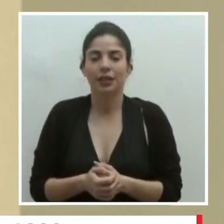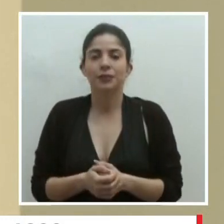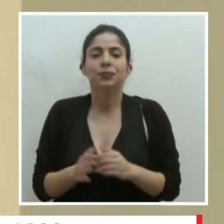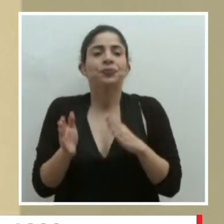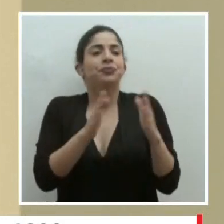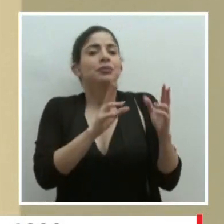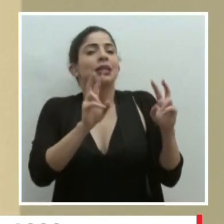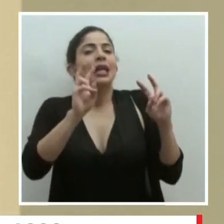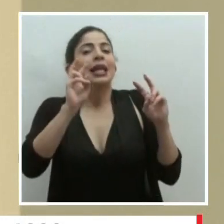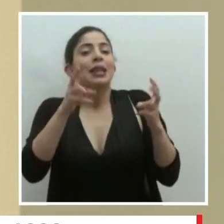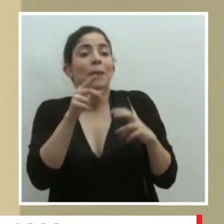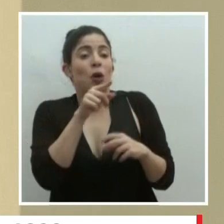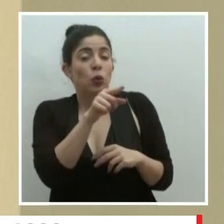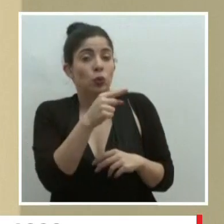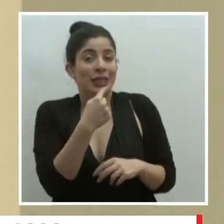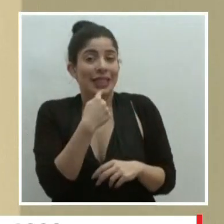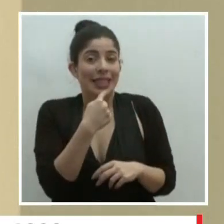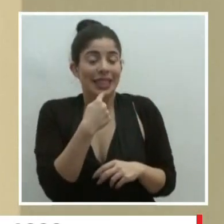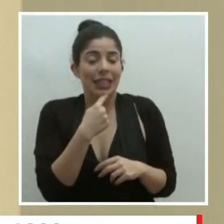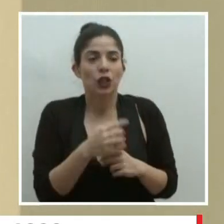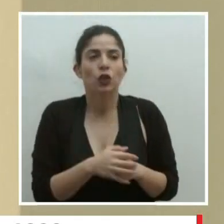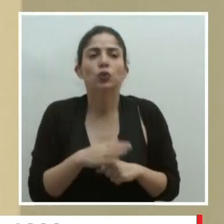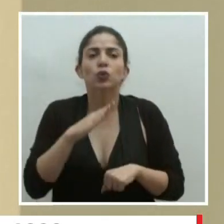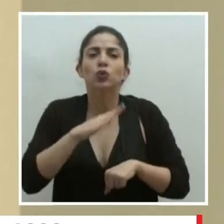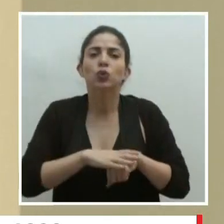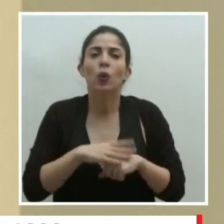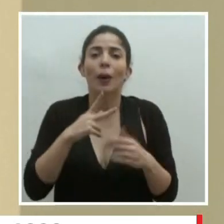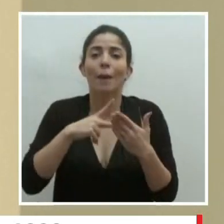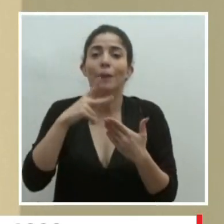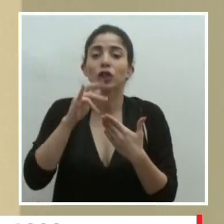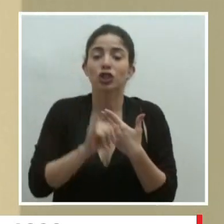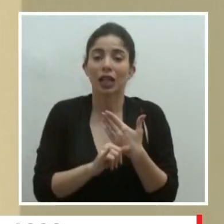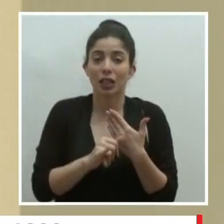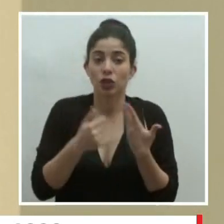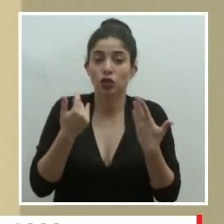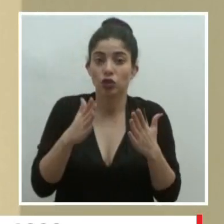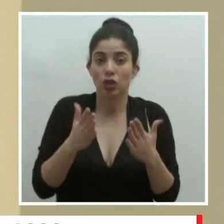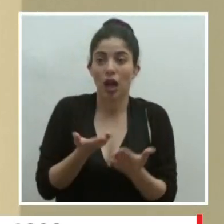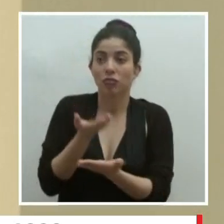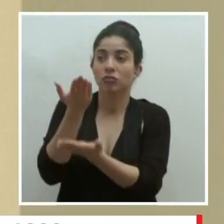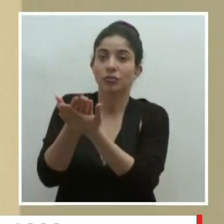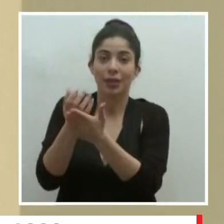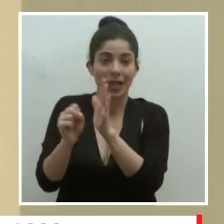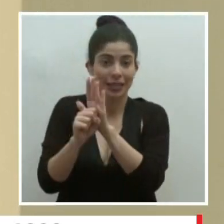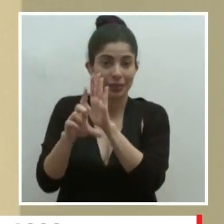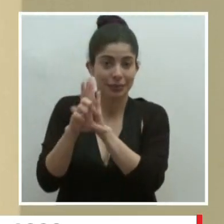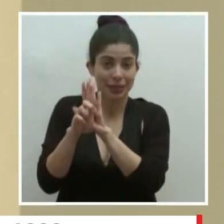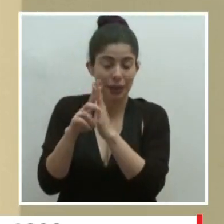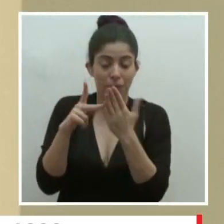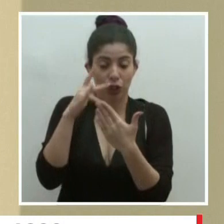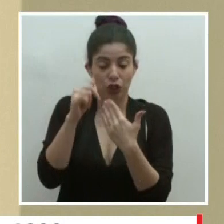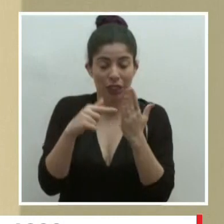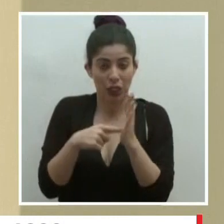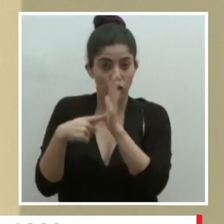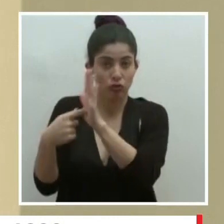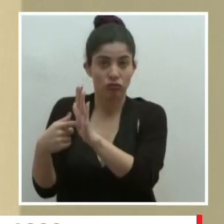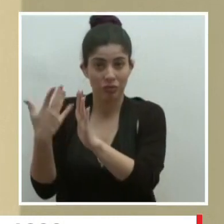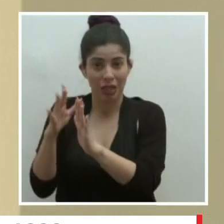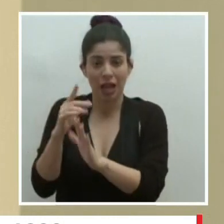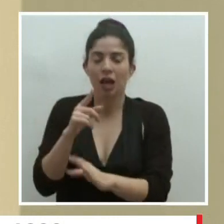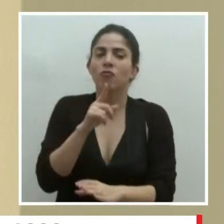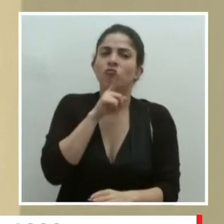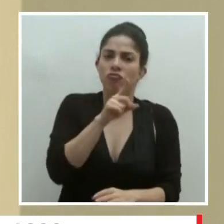tema que usted nos mencionaba acerca de los proyectos que se han sometido a la Asamblea Legislativa, efectivamente el Gobierno